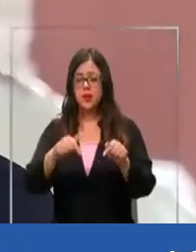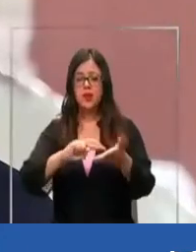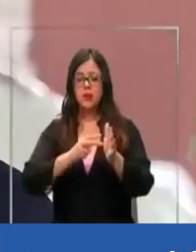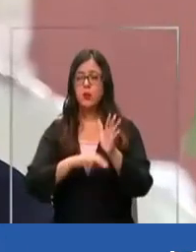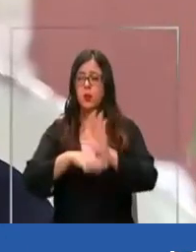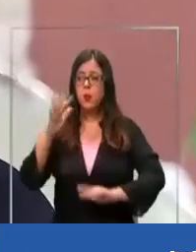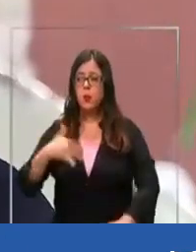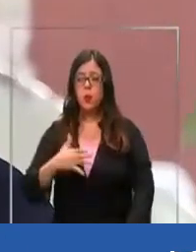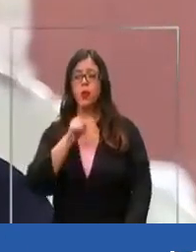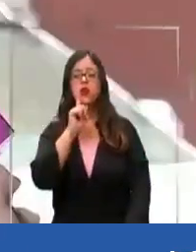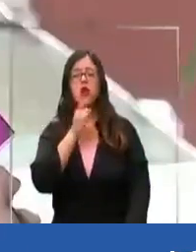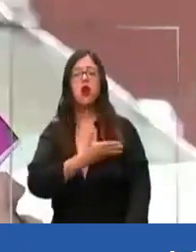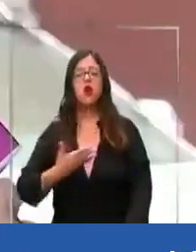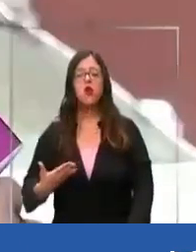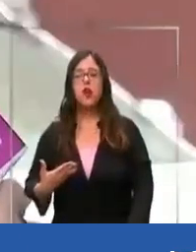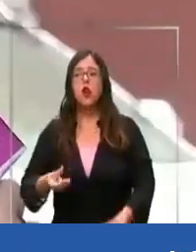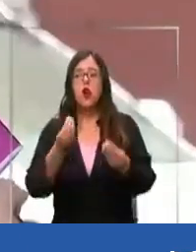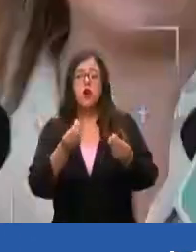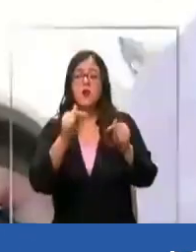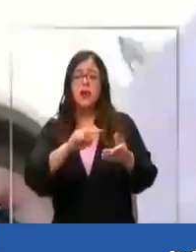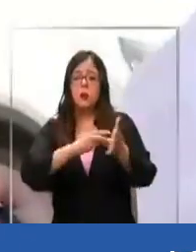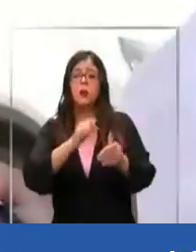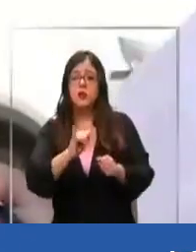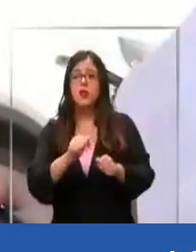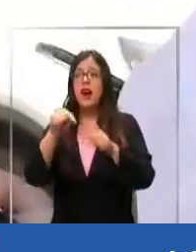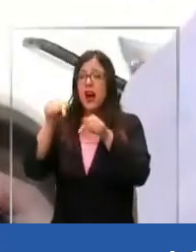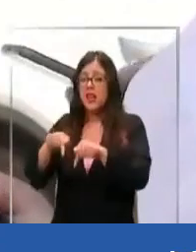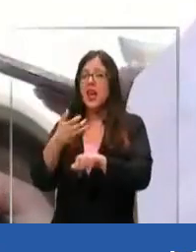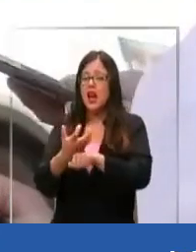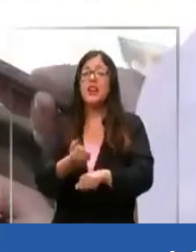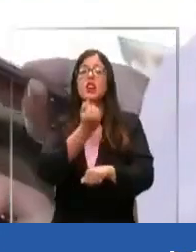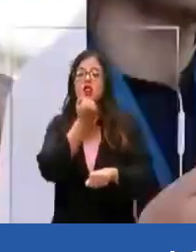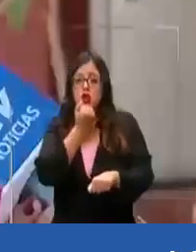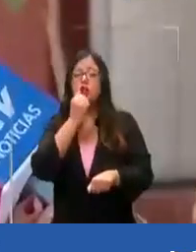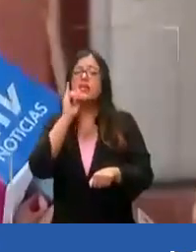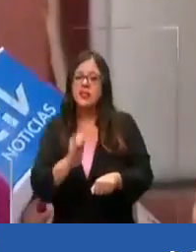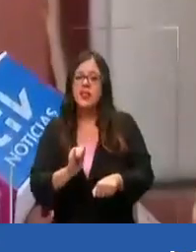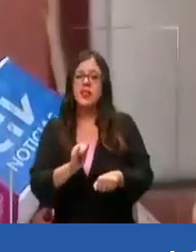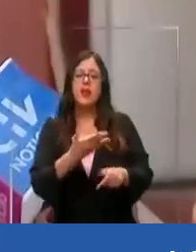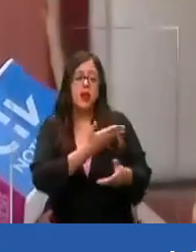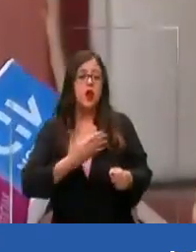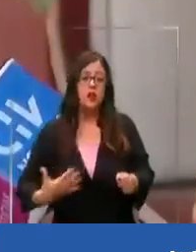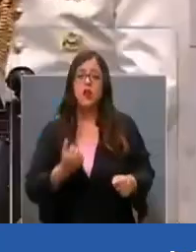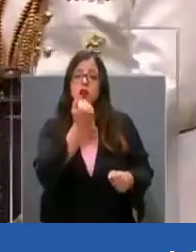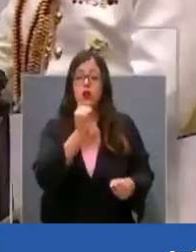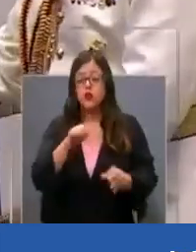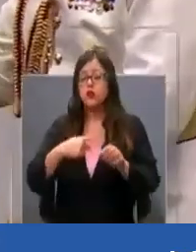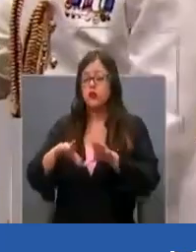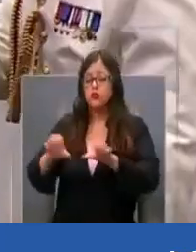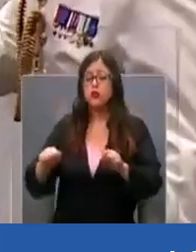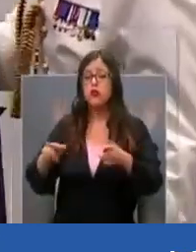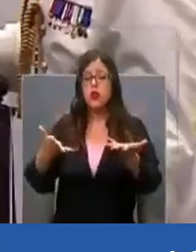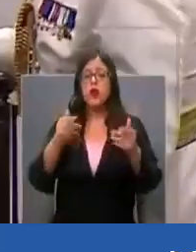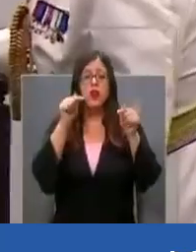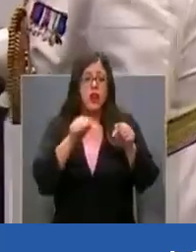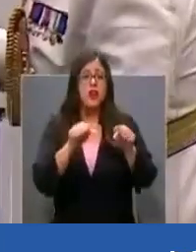más importante que ha tenido el gobierno. Claramente que es una crisis. Acá hay desprolijidad, hay amateurismo. El gobierno ha cometido errores, estoy de acuerdo. El diagnóstico